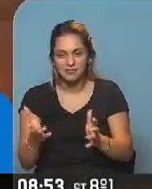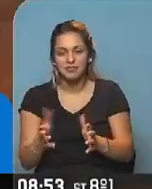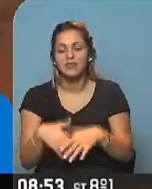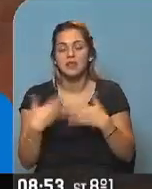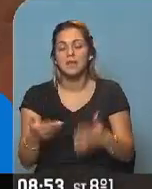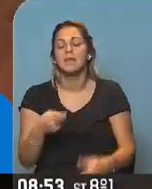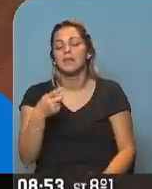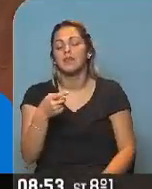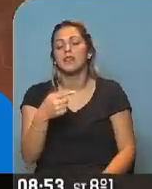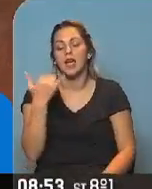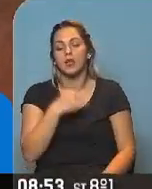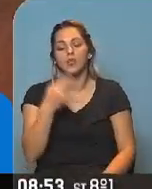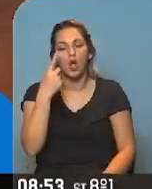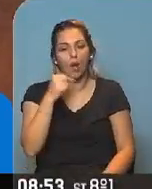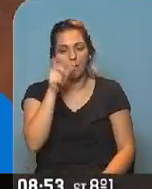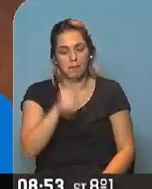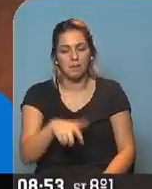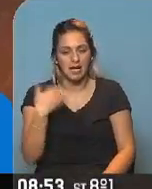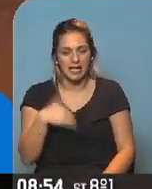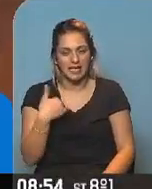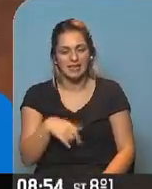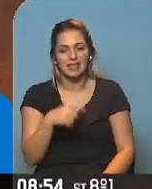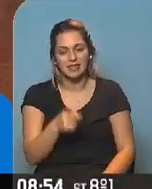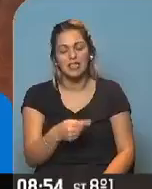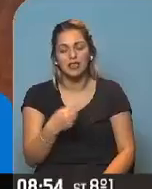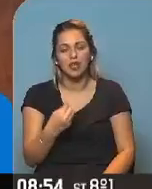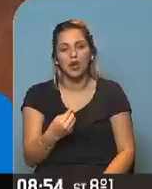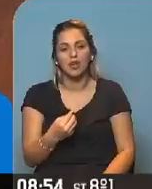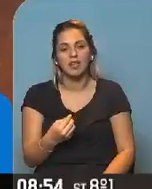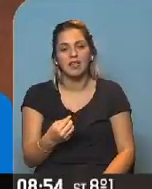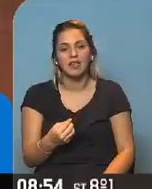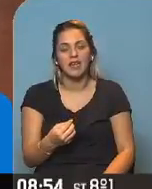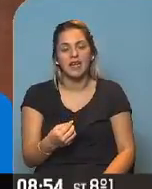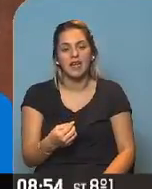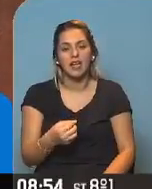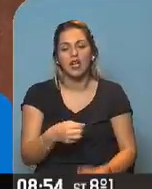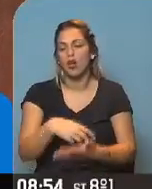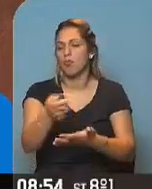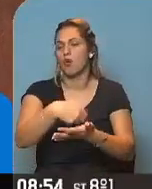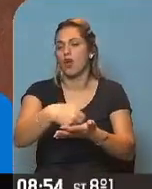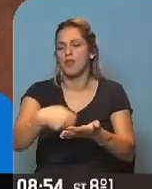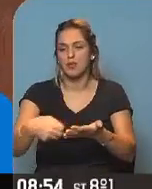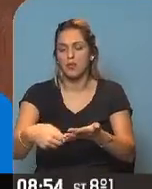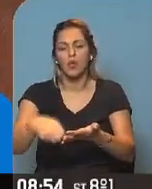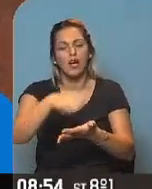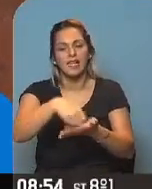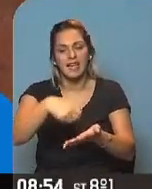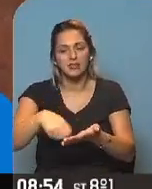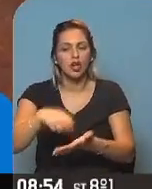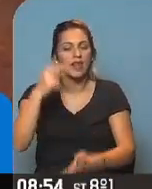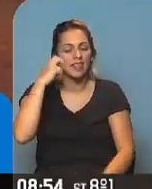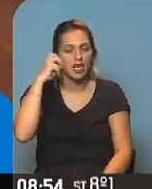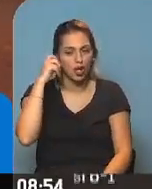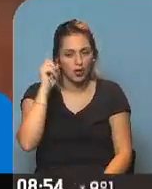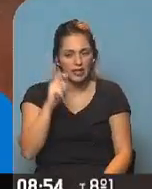un ilustre argentino que fue el que hizo como una suerte de gaceta el redactor del congreso